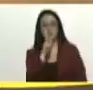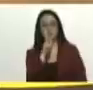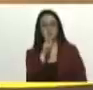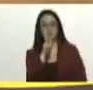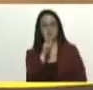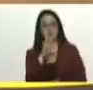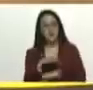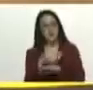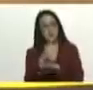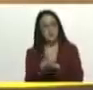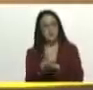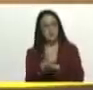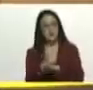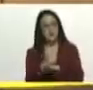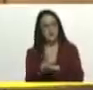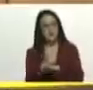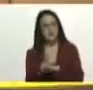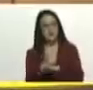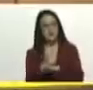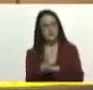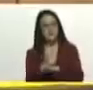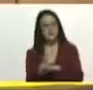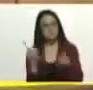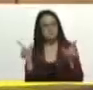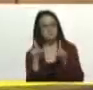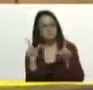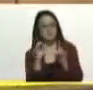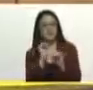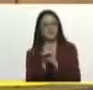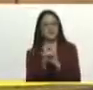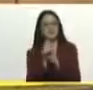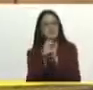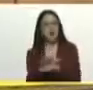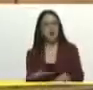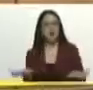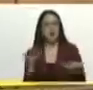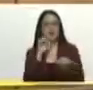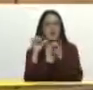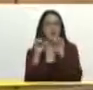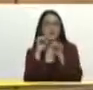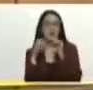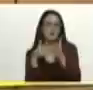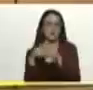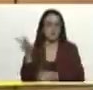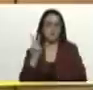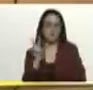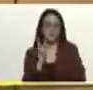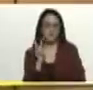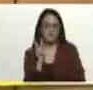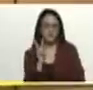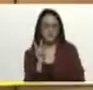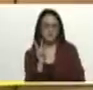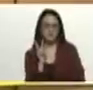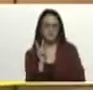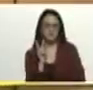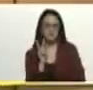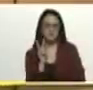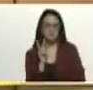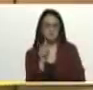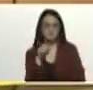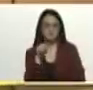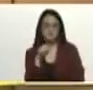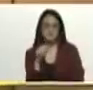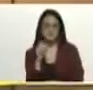por medios tradicionales y por redes. Una campaña que acompaña